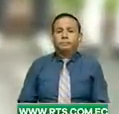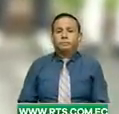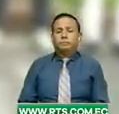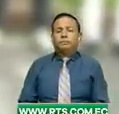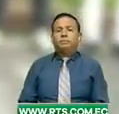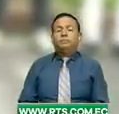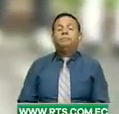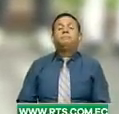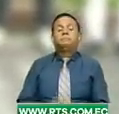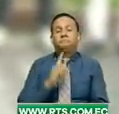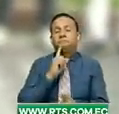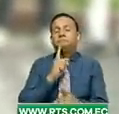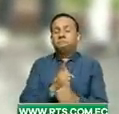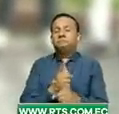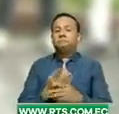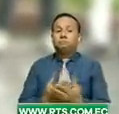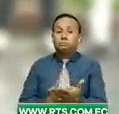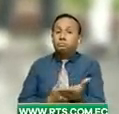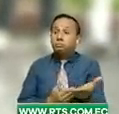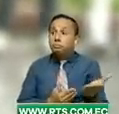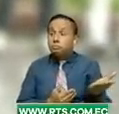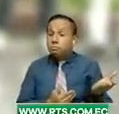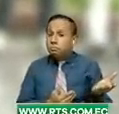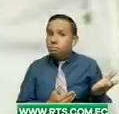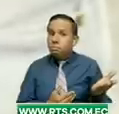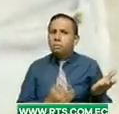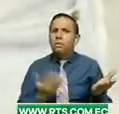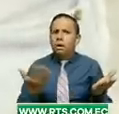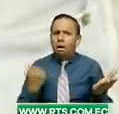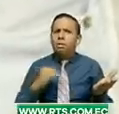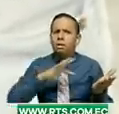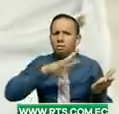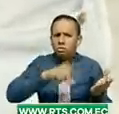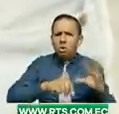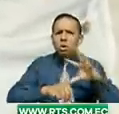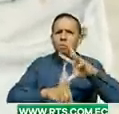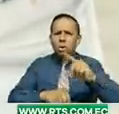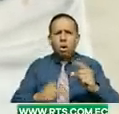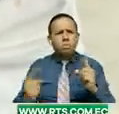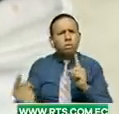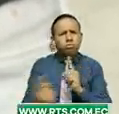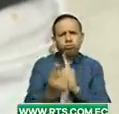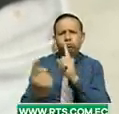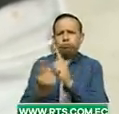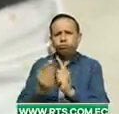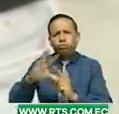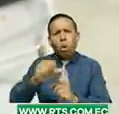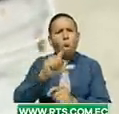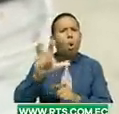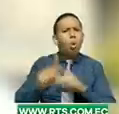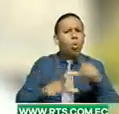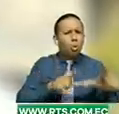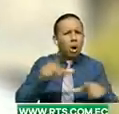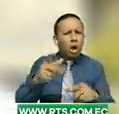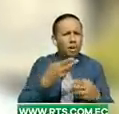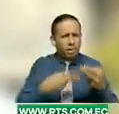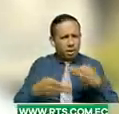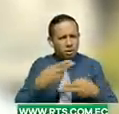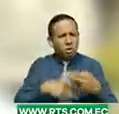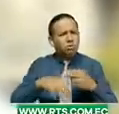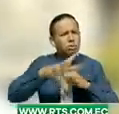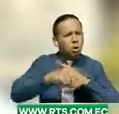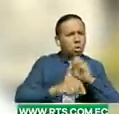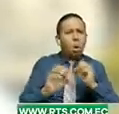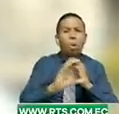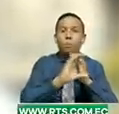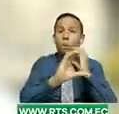Tal como los ve, ellos son los implicados de cometer varios delitos como el robo a personas, a locales comerciales y en el transporte público